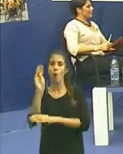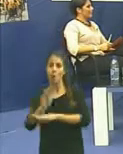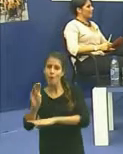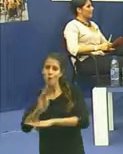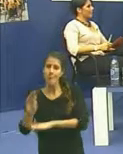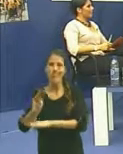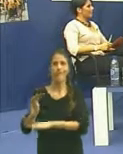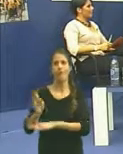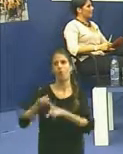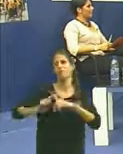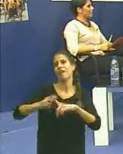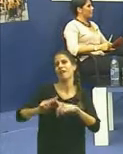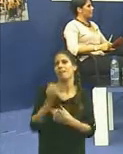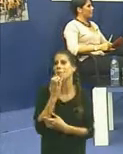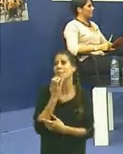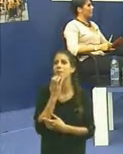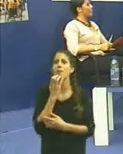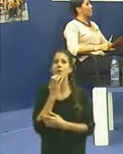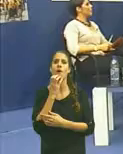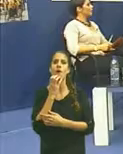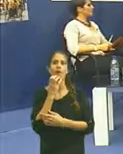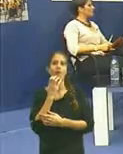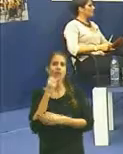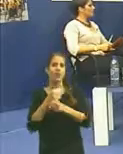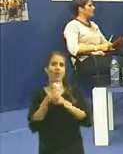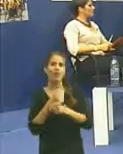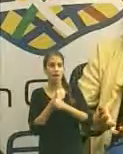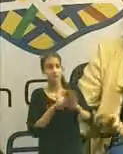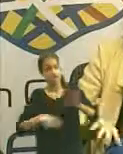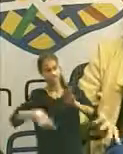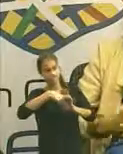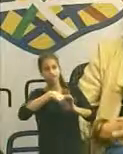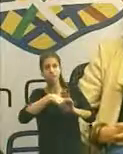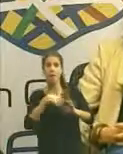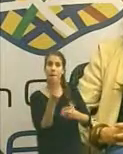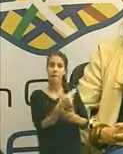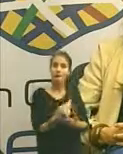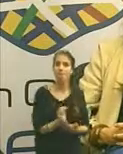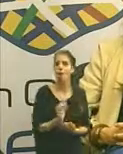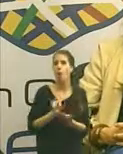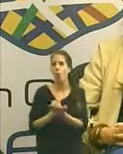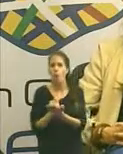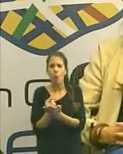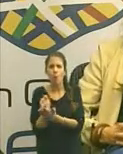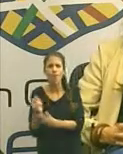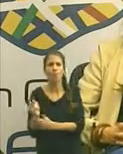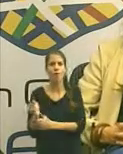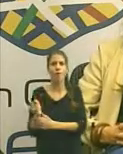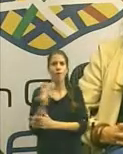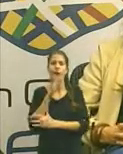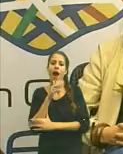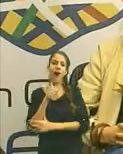talleres, como puede ser pintar herraduras, regar los huertos, diferentes talleres que van